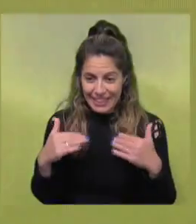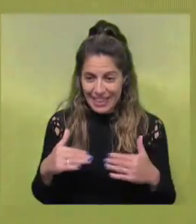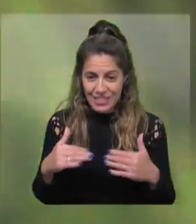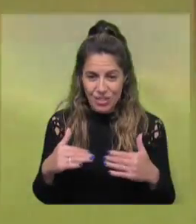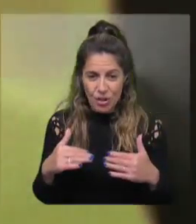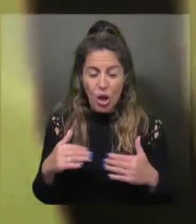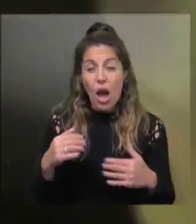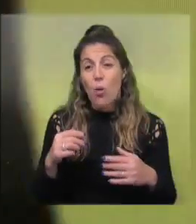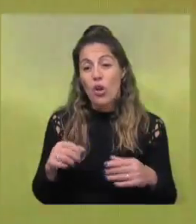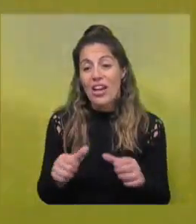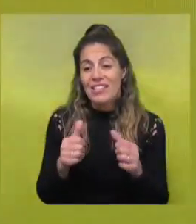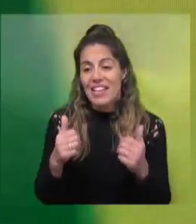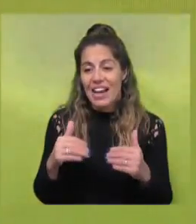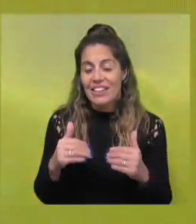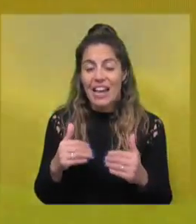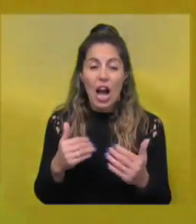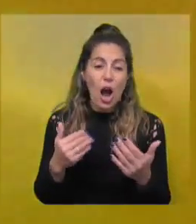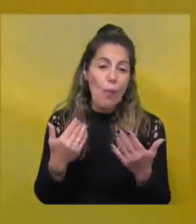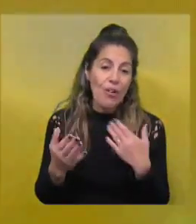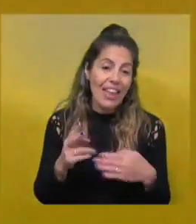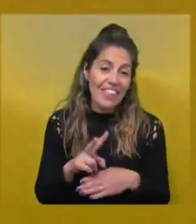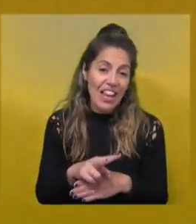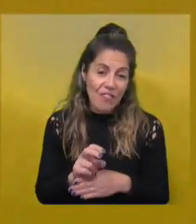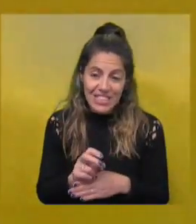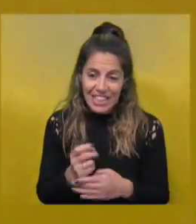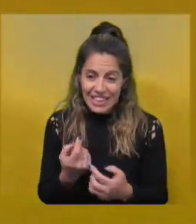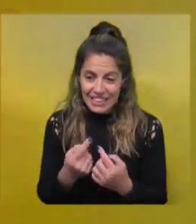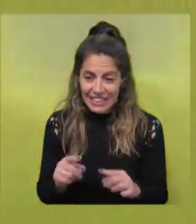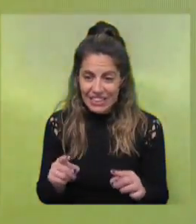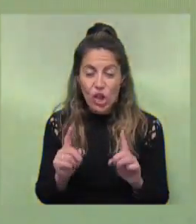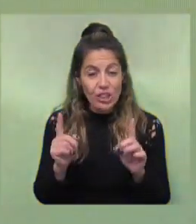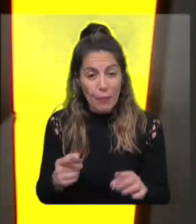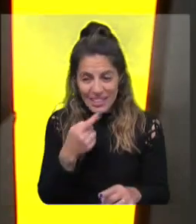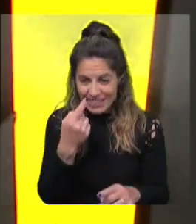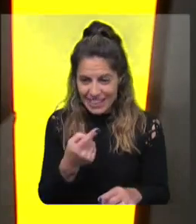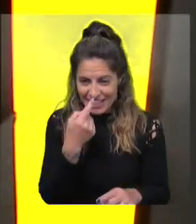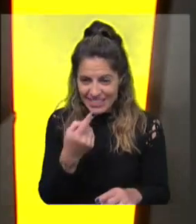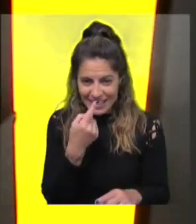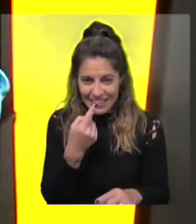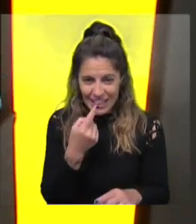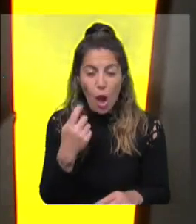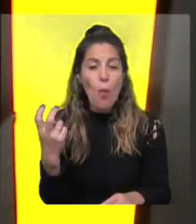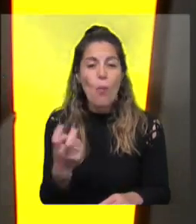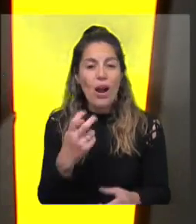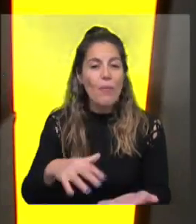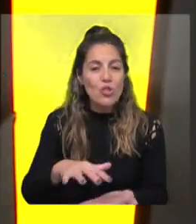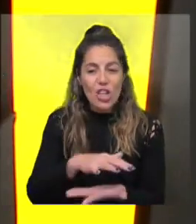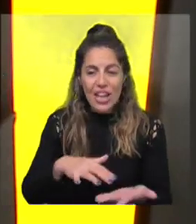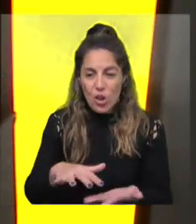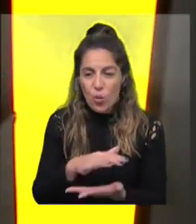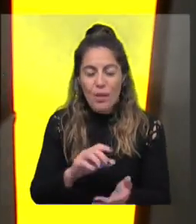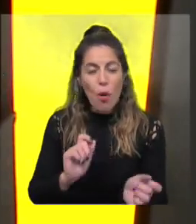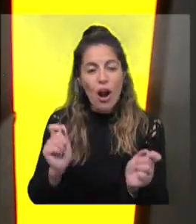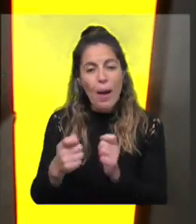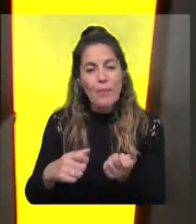ejercicios, pensaba que el abordaje de la física, para hablar de algo totalmente distinto, también debe ser interesante. Exacto, ¿no? Tratamos de buscar en lugares y vamos